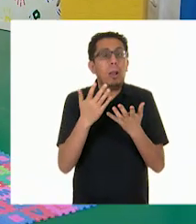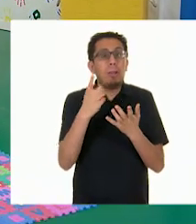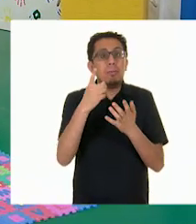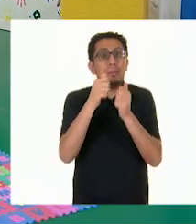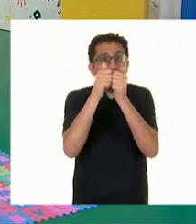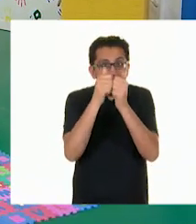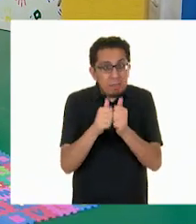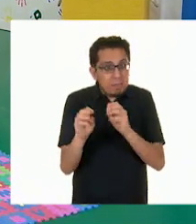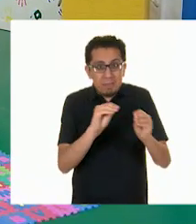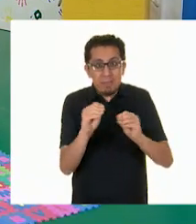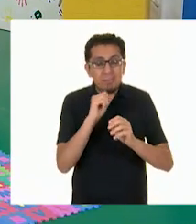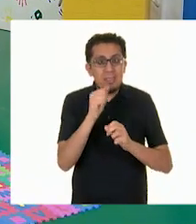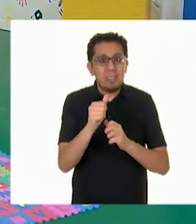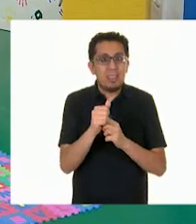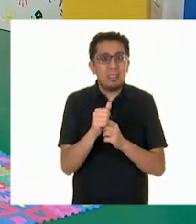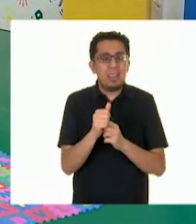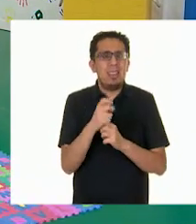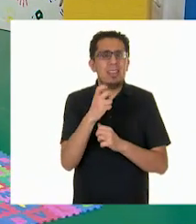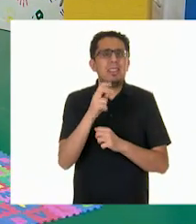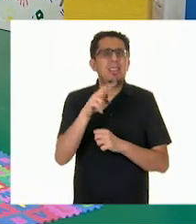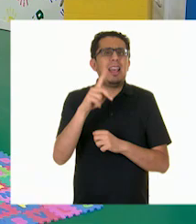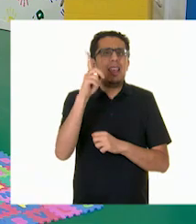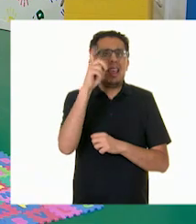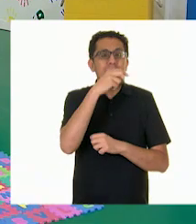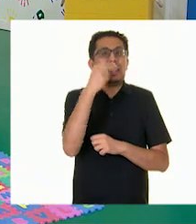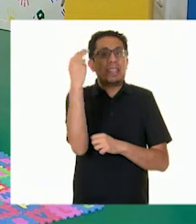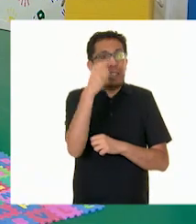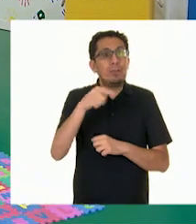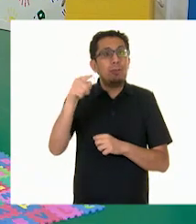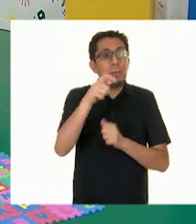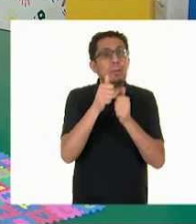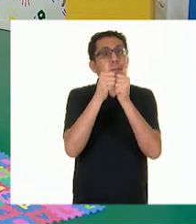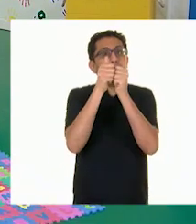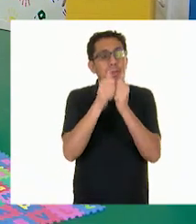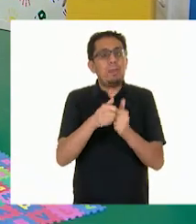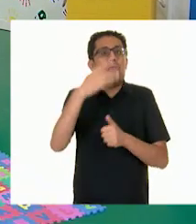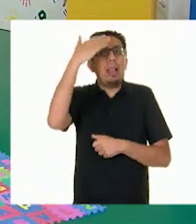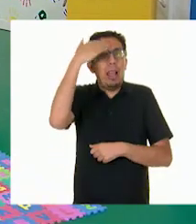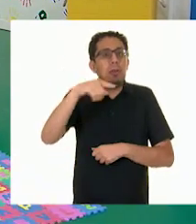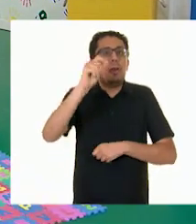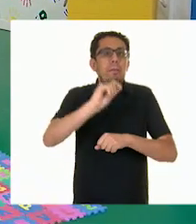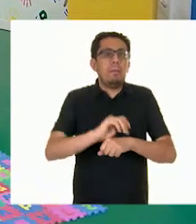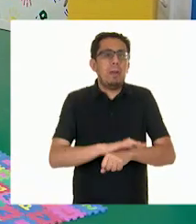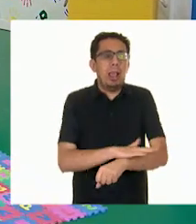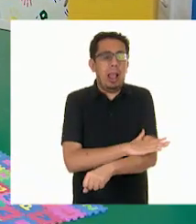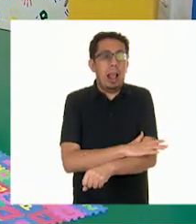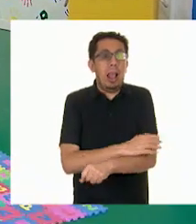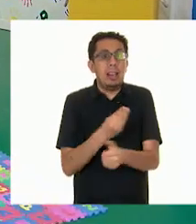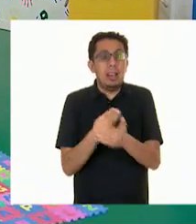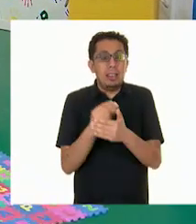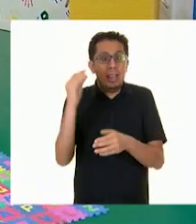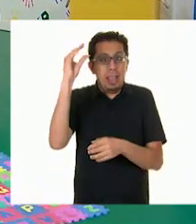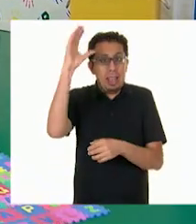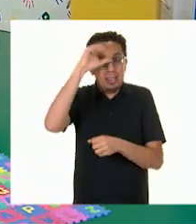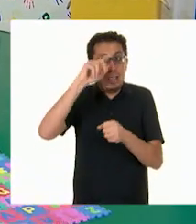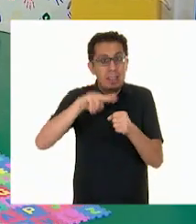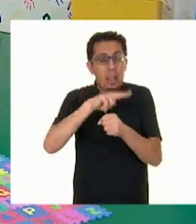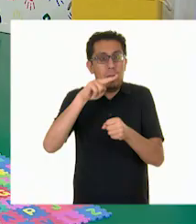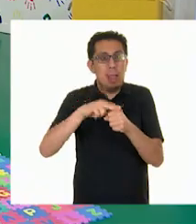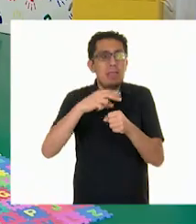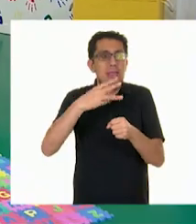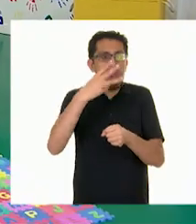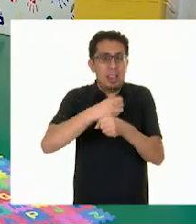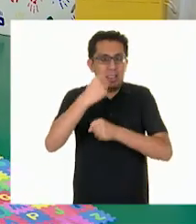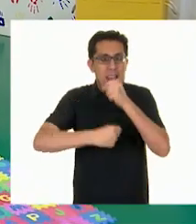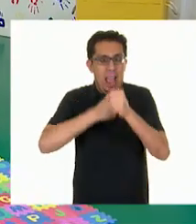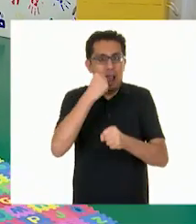No, esto va a estar muy difícil si no se quedan quietos. Ya sé que están emocionados por empezar con su clase de ciencias naturales del tercer grado de